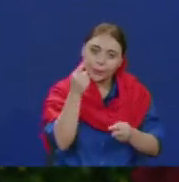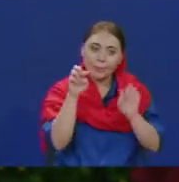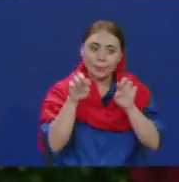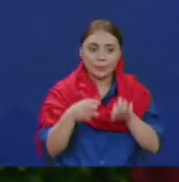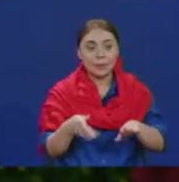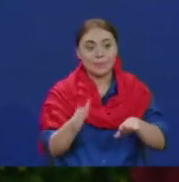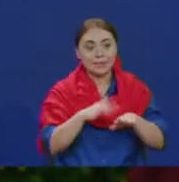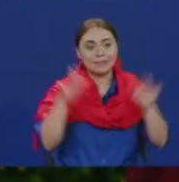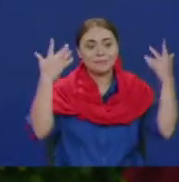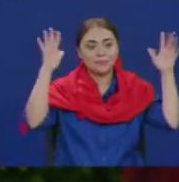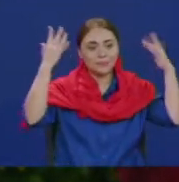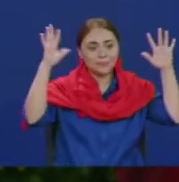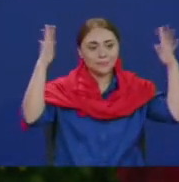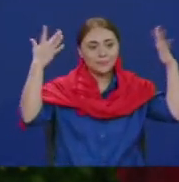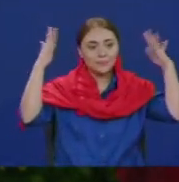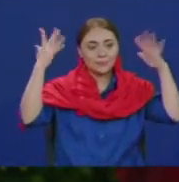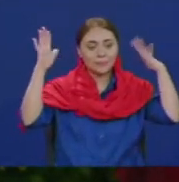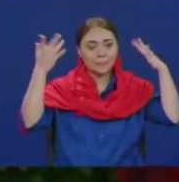Bendito Señor.